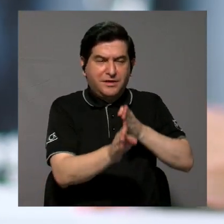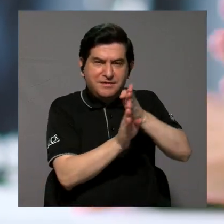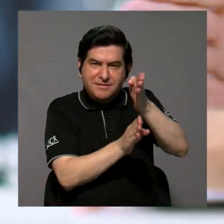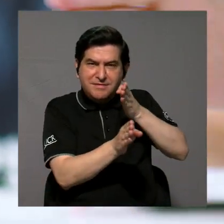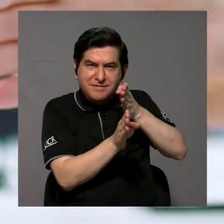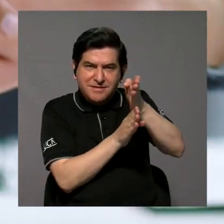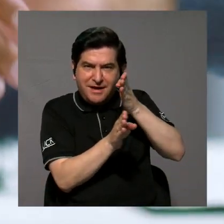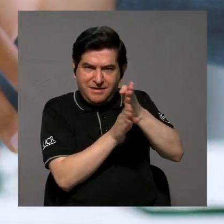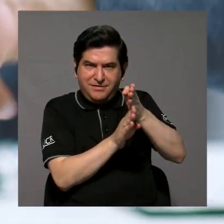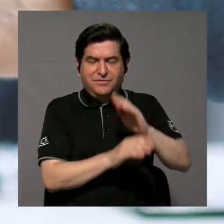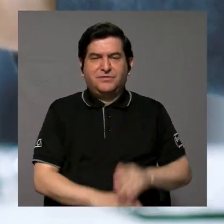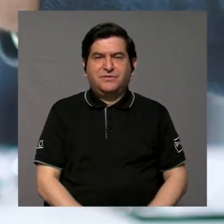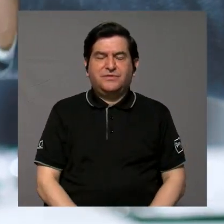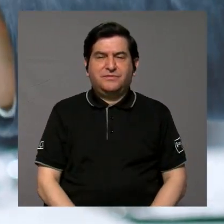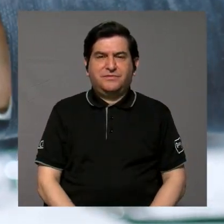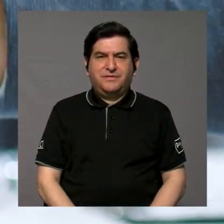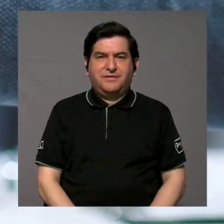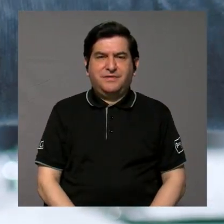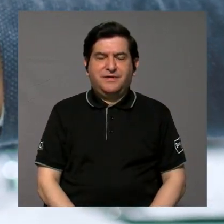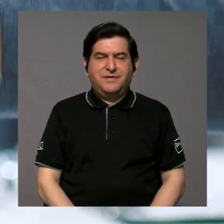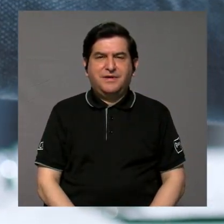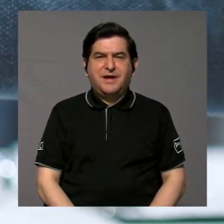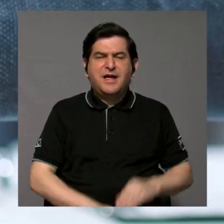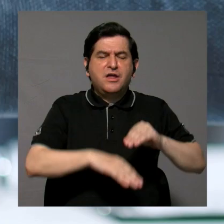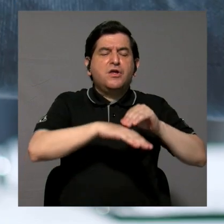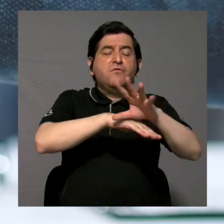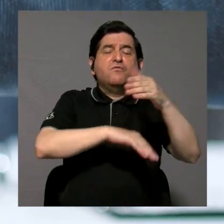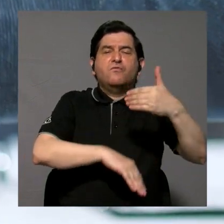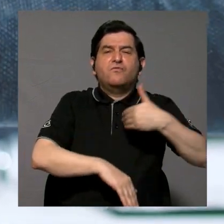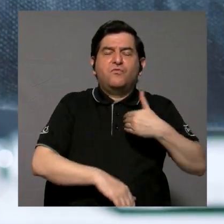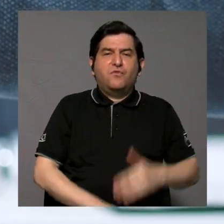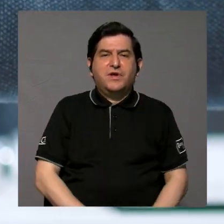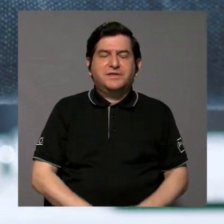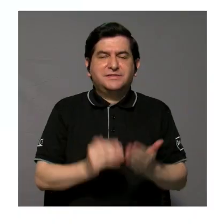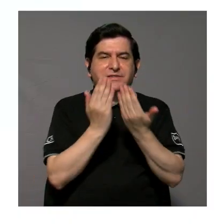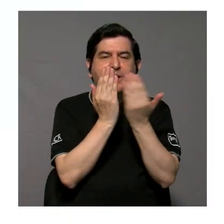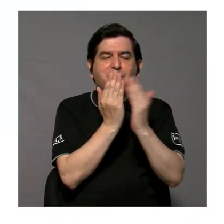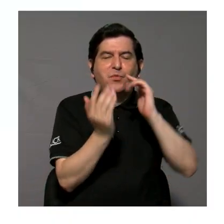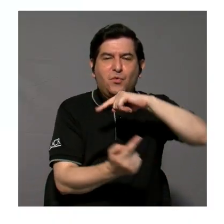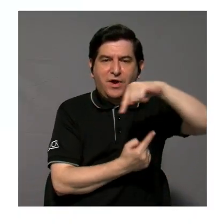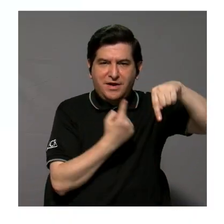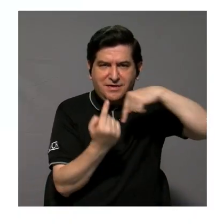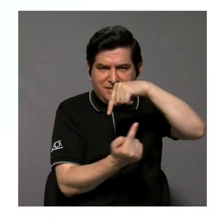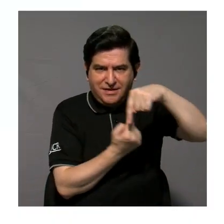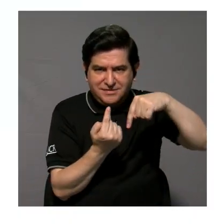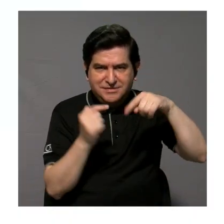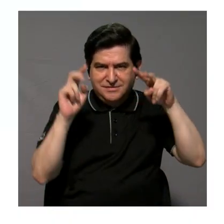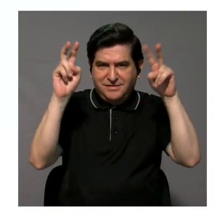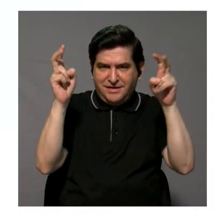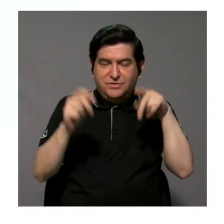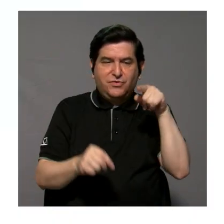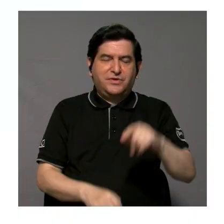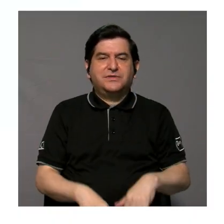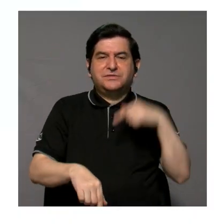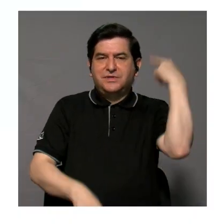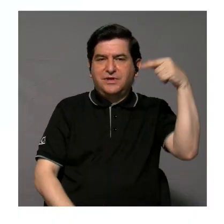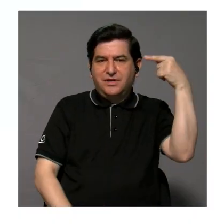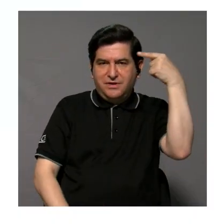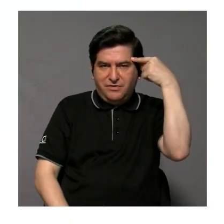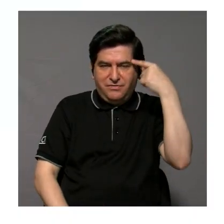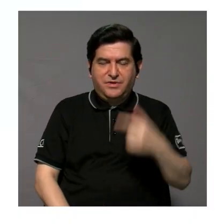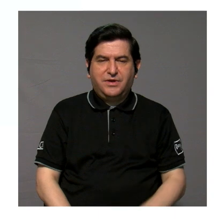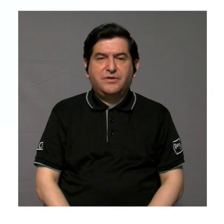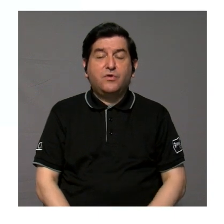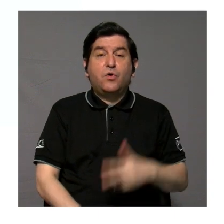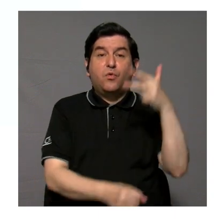trayectorias, ¿verdad? Es decir, el paso o qué tanto peso tienen las puertas giratorias o que tuvieron las puertas giratorias en esos gobiernos. Encontramos